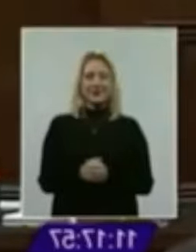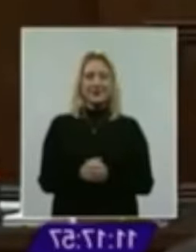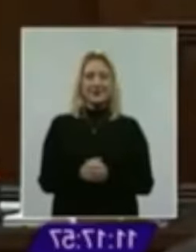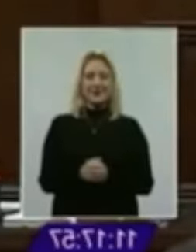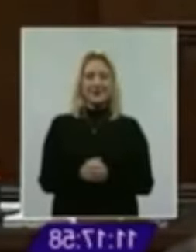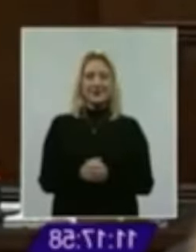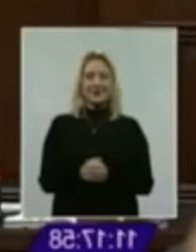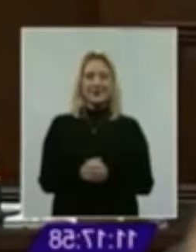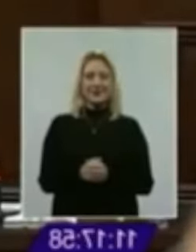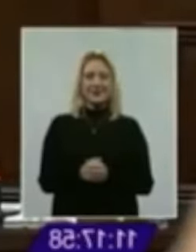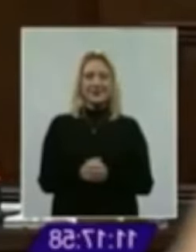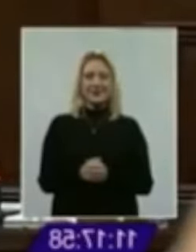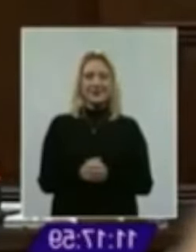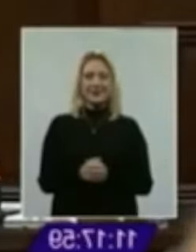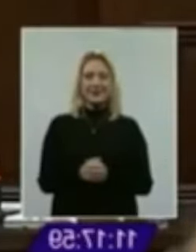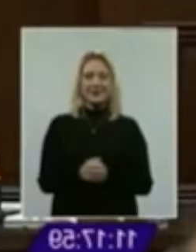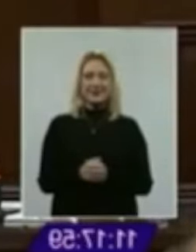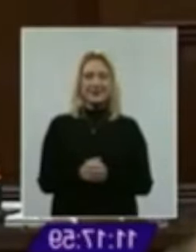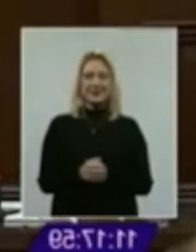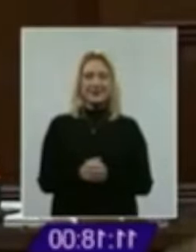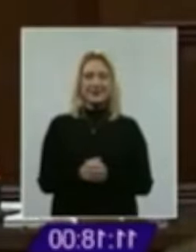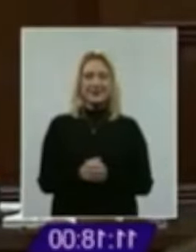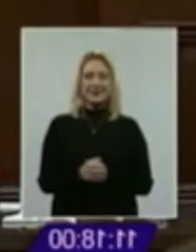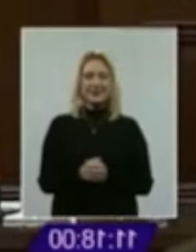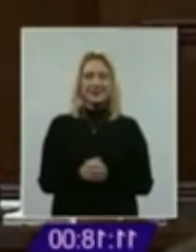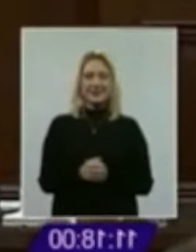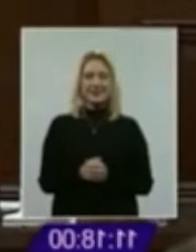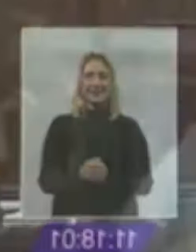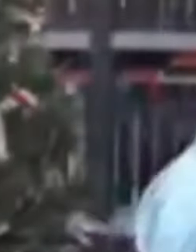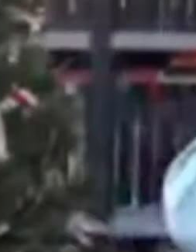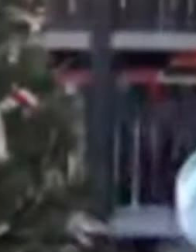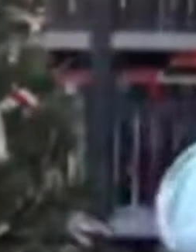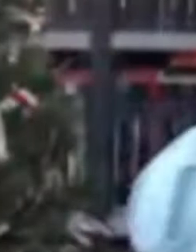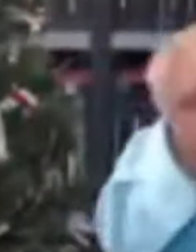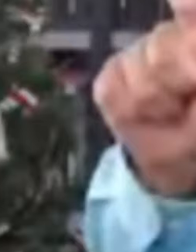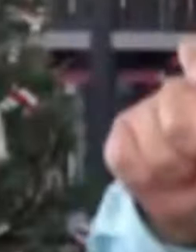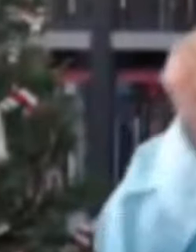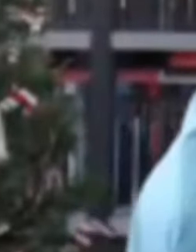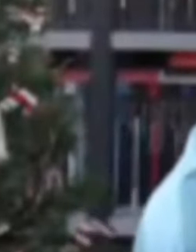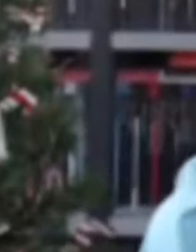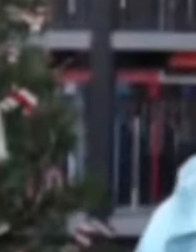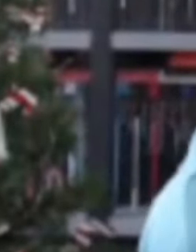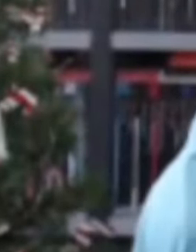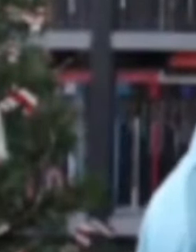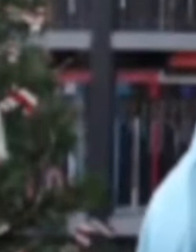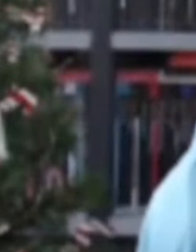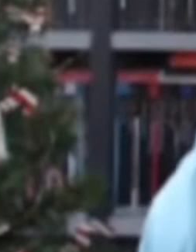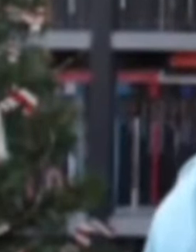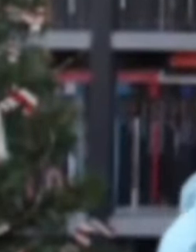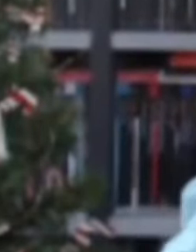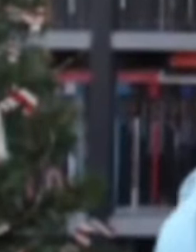de 500,000 pesos netos mensuales se lo digo con dato duro